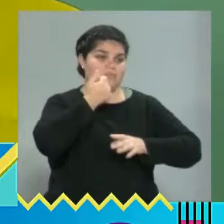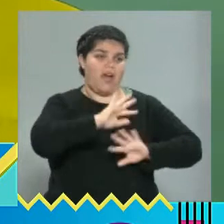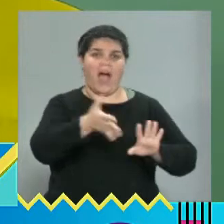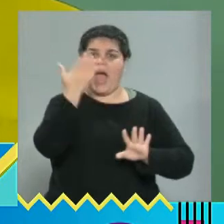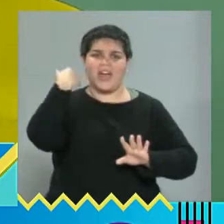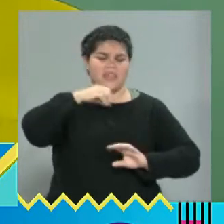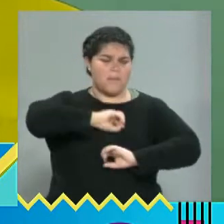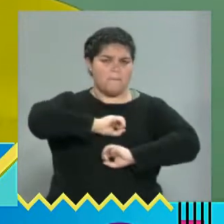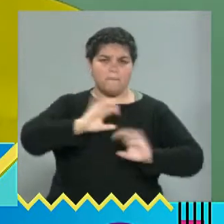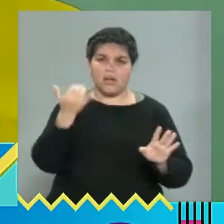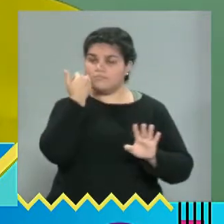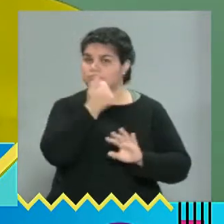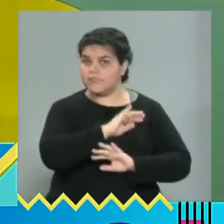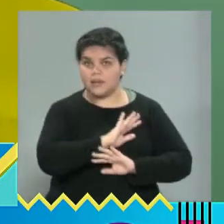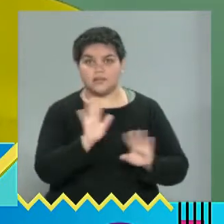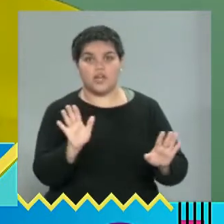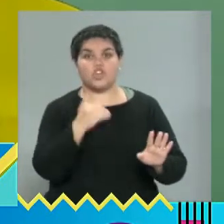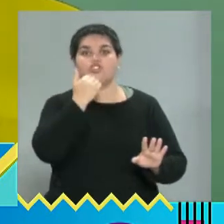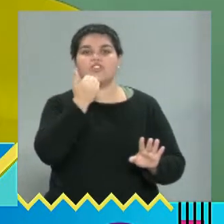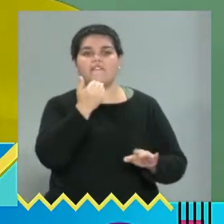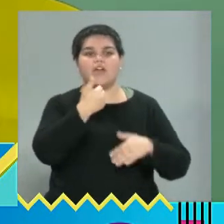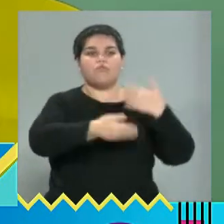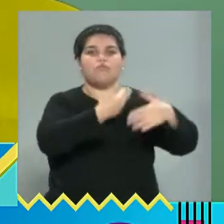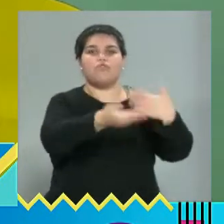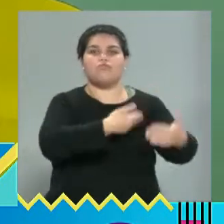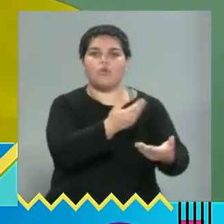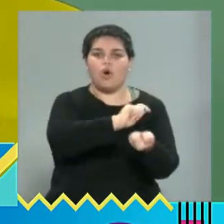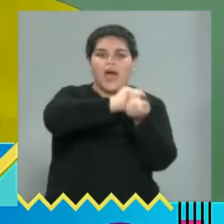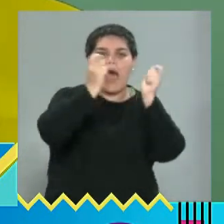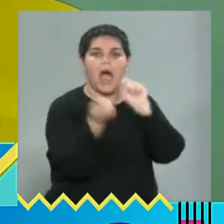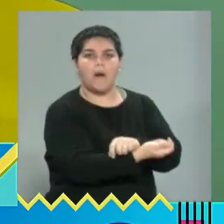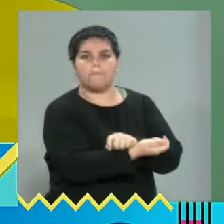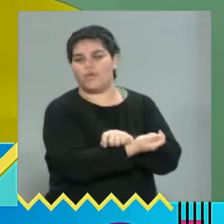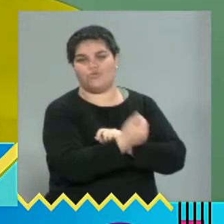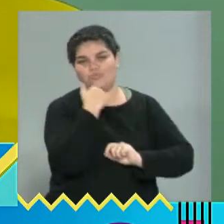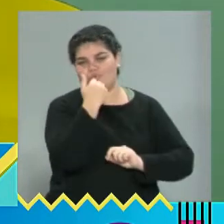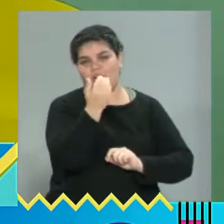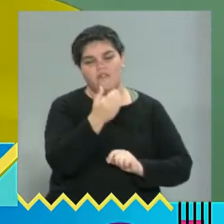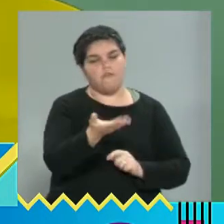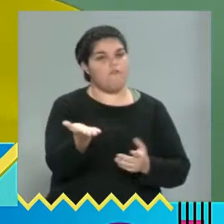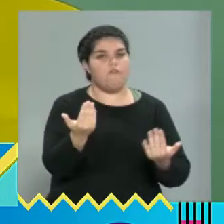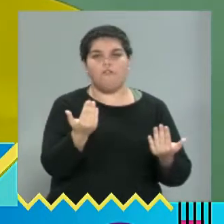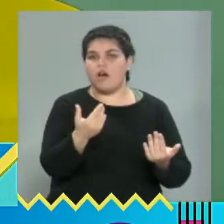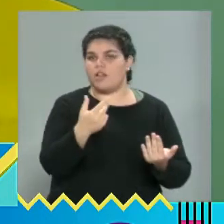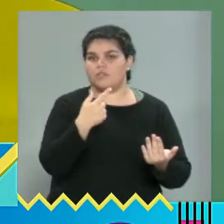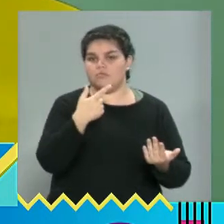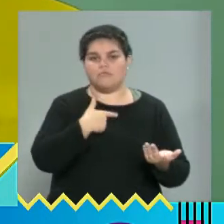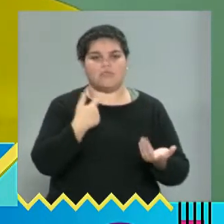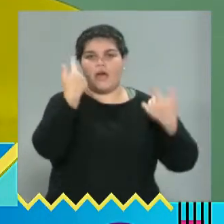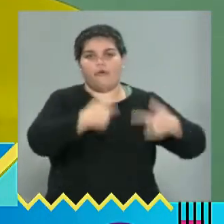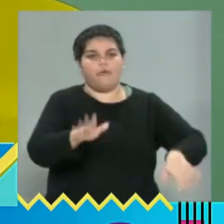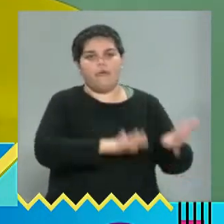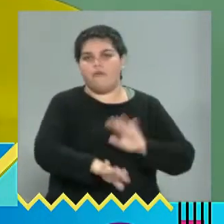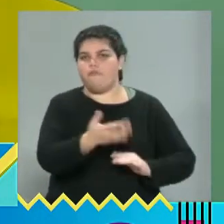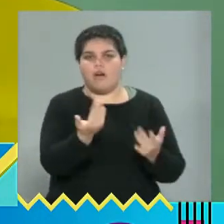No sé si vamos a lograr revertir la situación en el corto plazo. hacen falta medidas, pero los activos